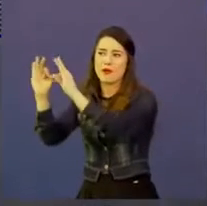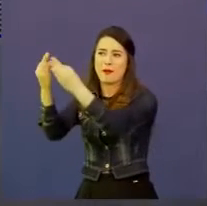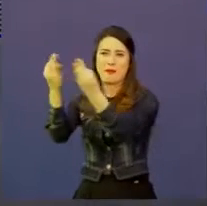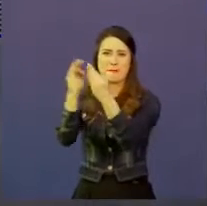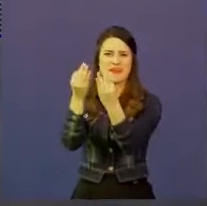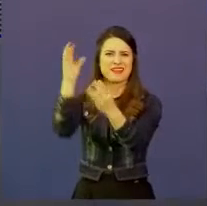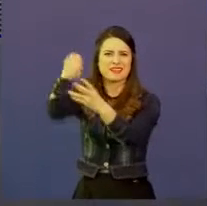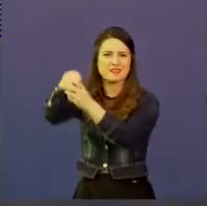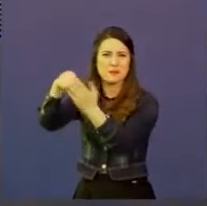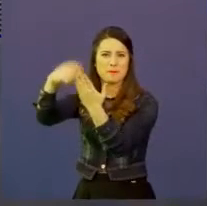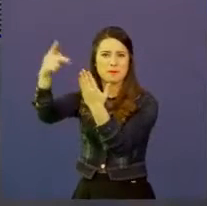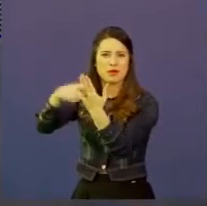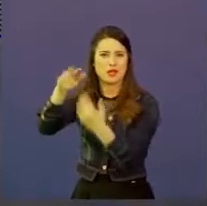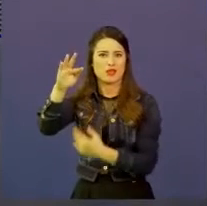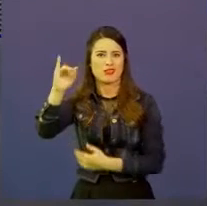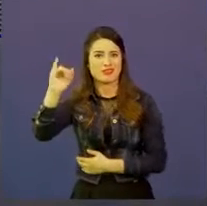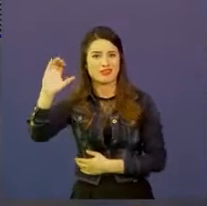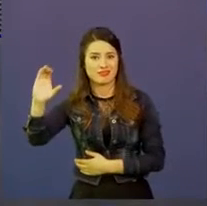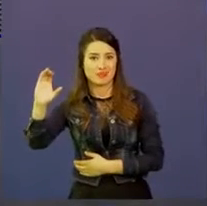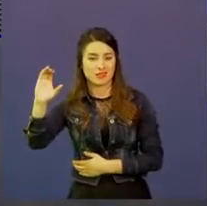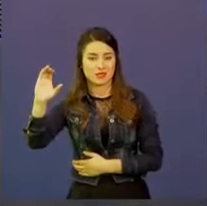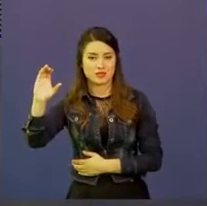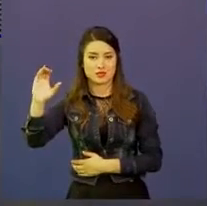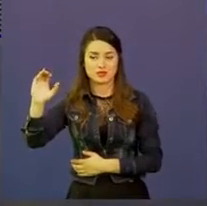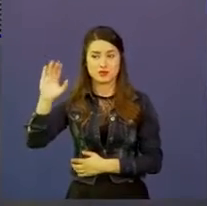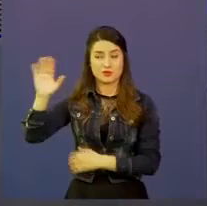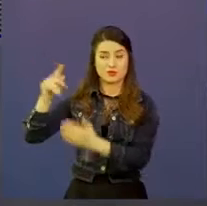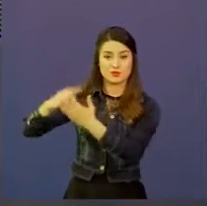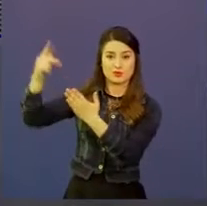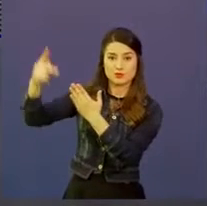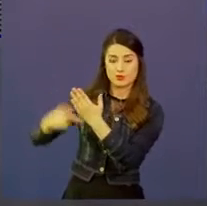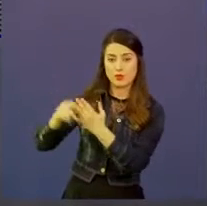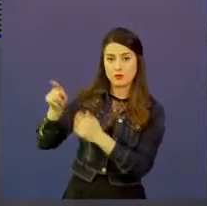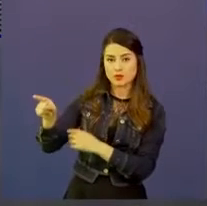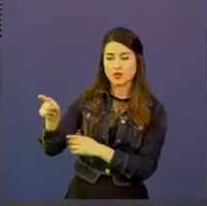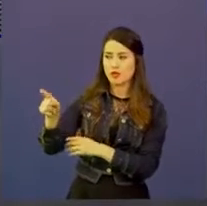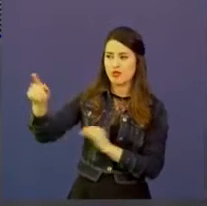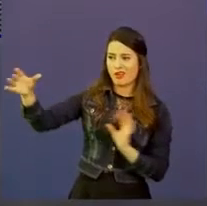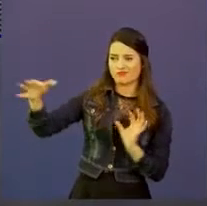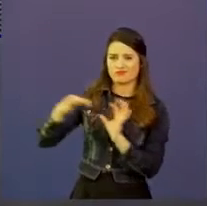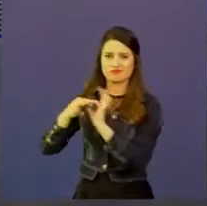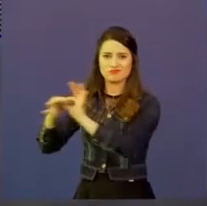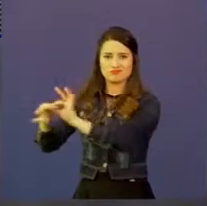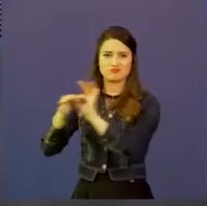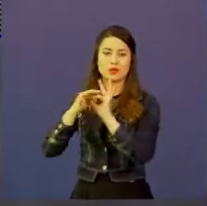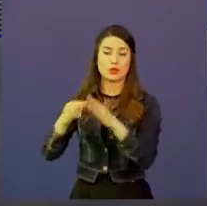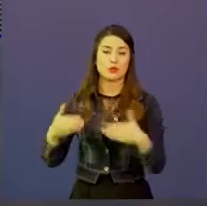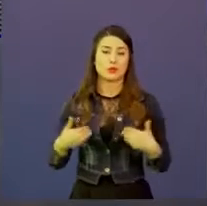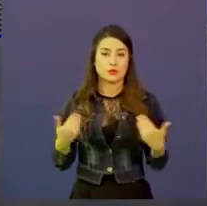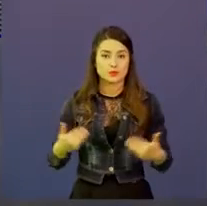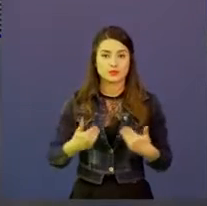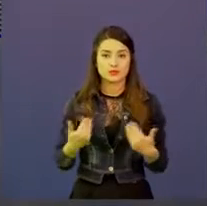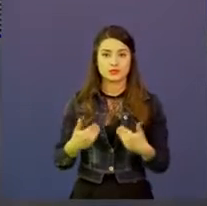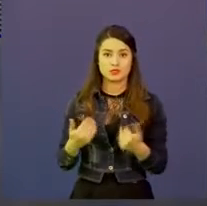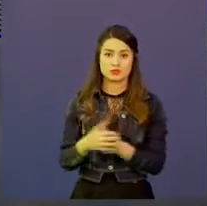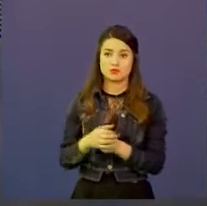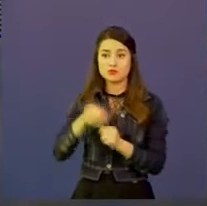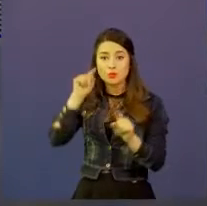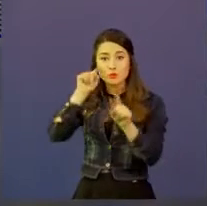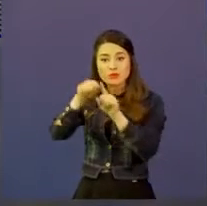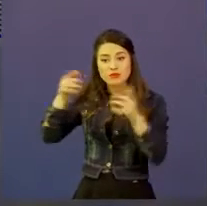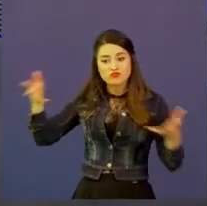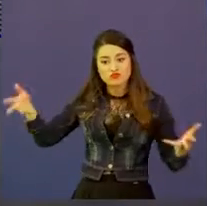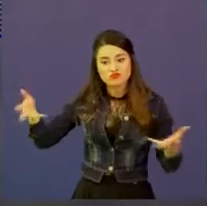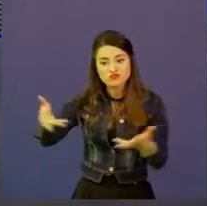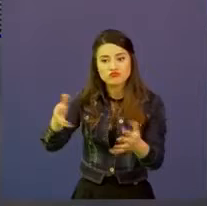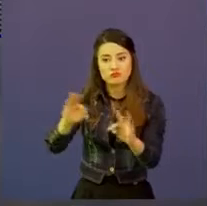digamos, de este momento y de este proyecto, que realmente yo creo que es muy importante para las familias y,